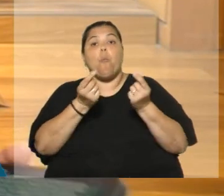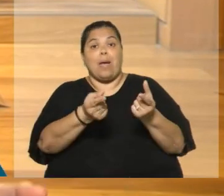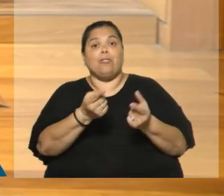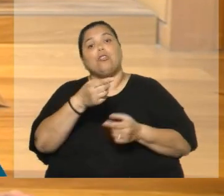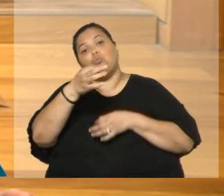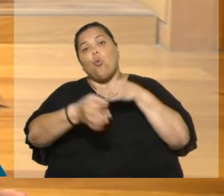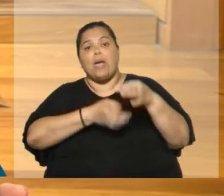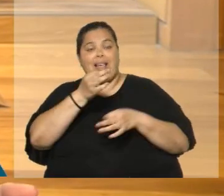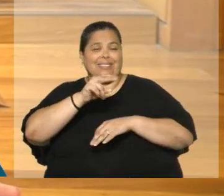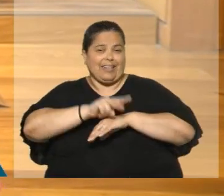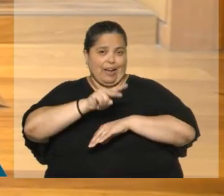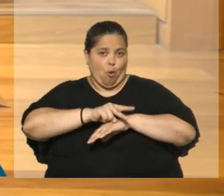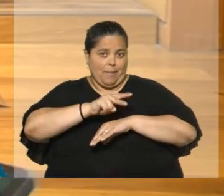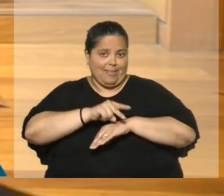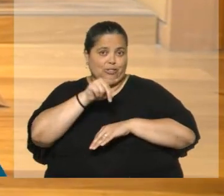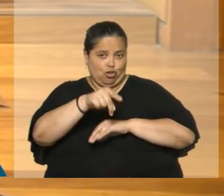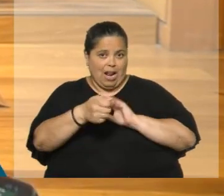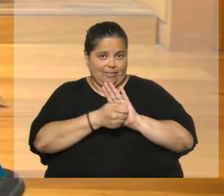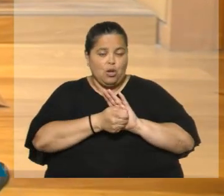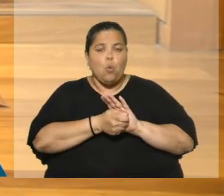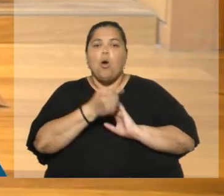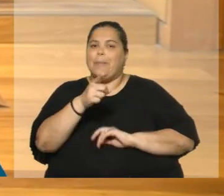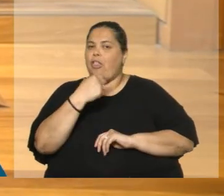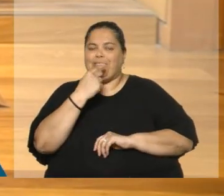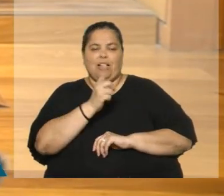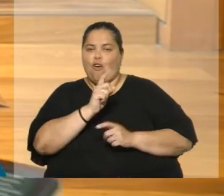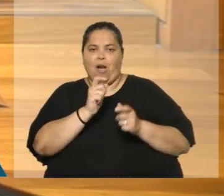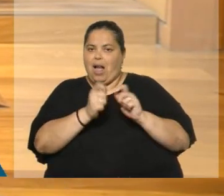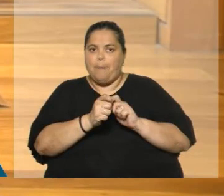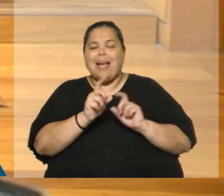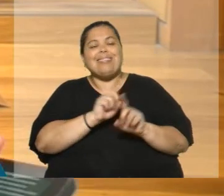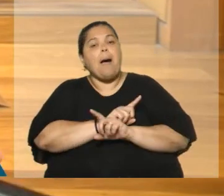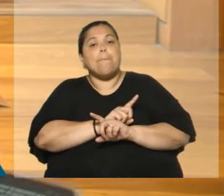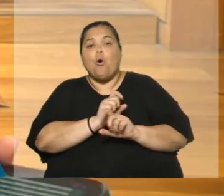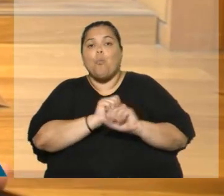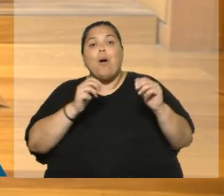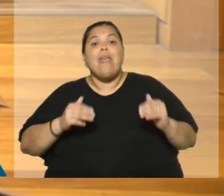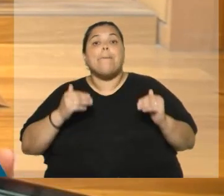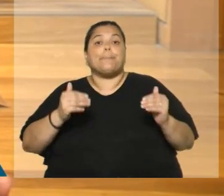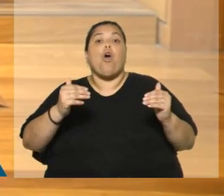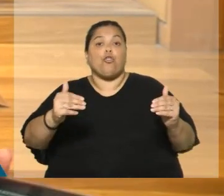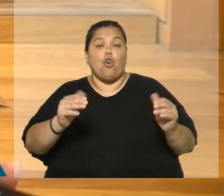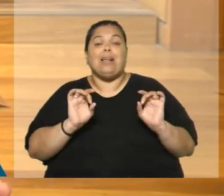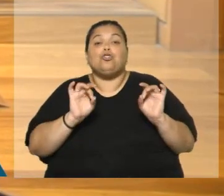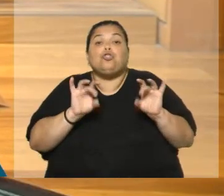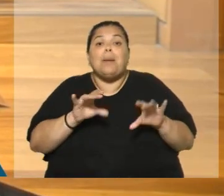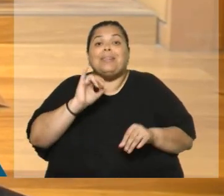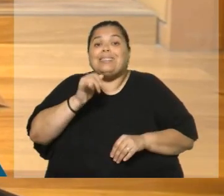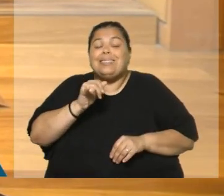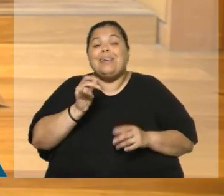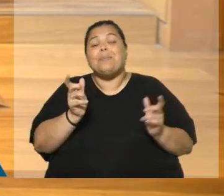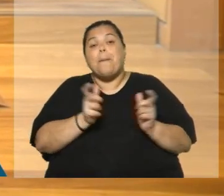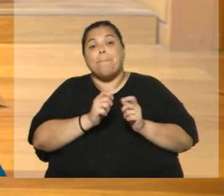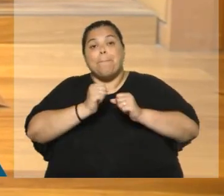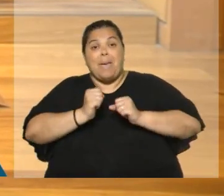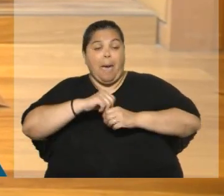sugerencias y sus recomendaciones a este proyecto. Tampoco se permitirán prórrogas a no ser que las pida alguno de los integrantes de la